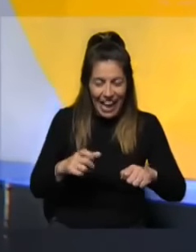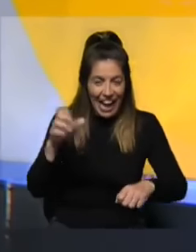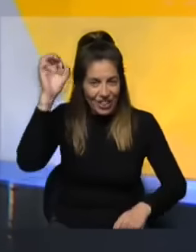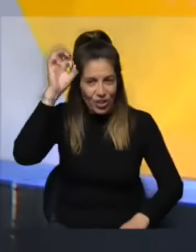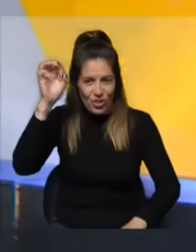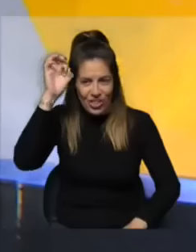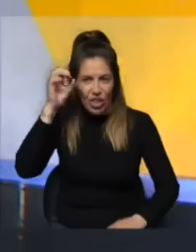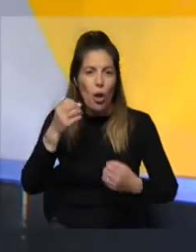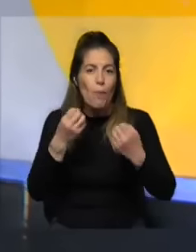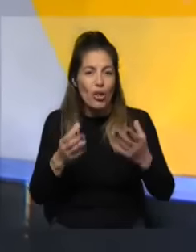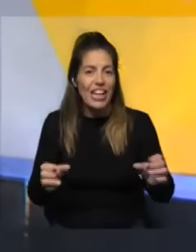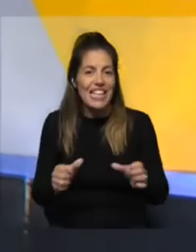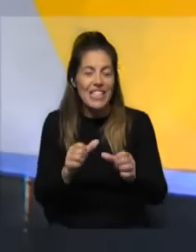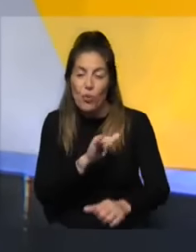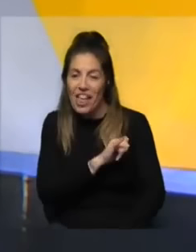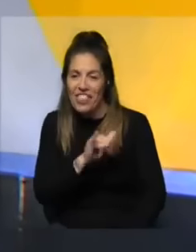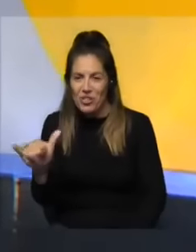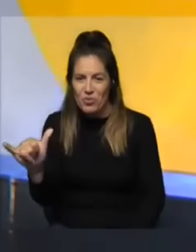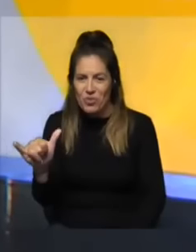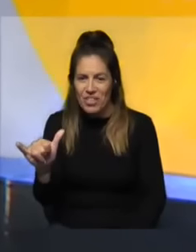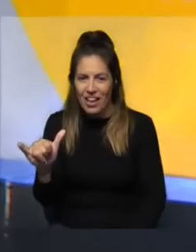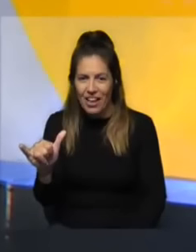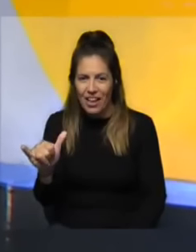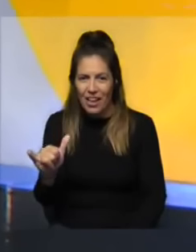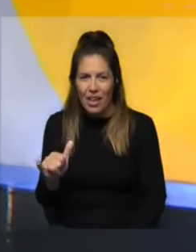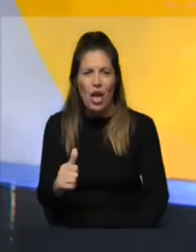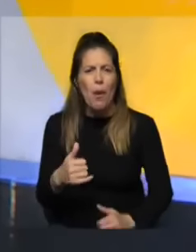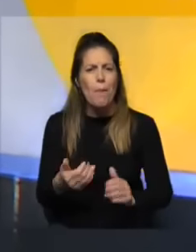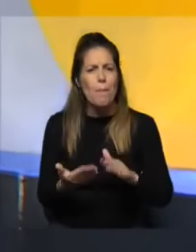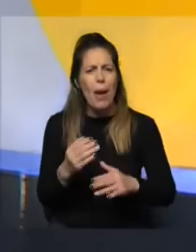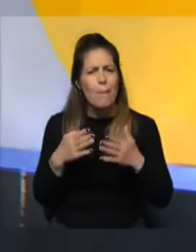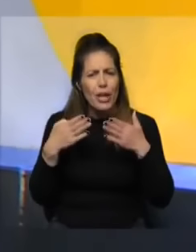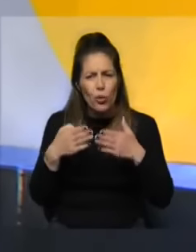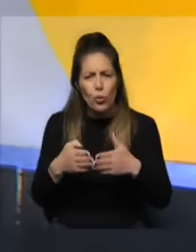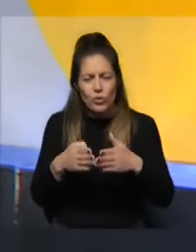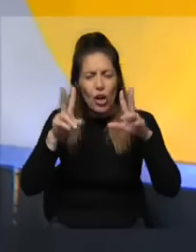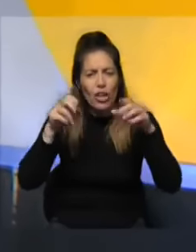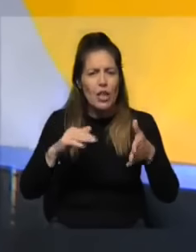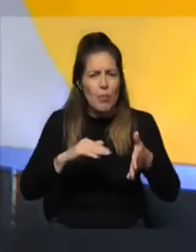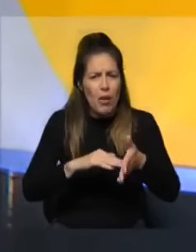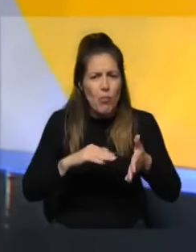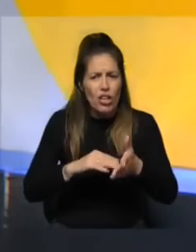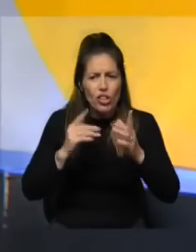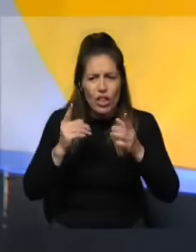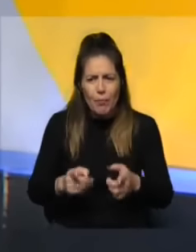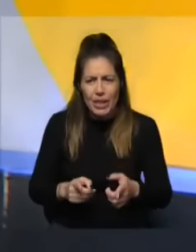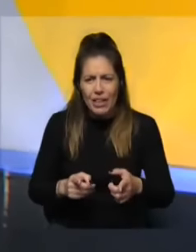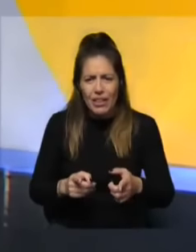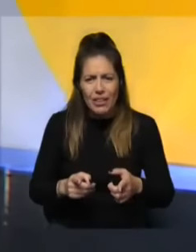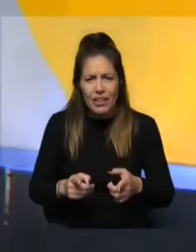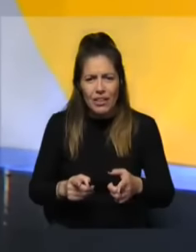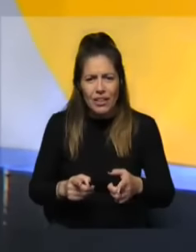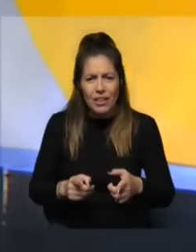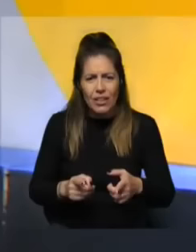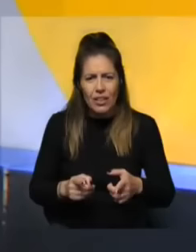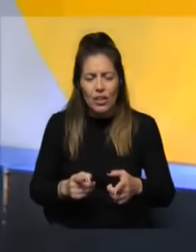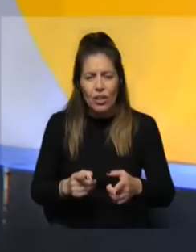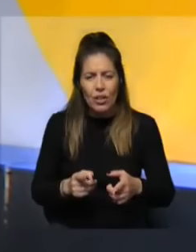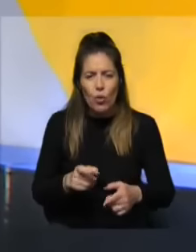senadores, porque hicieron una denuncia. Entonces todavía más preguntas me quedan con el tema del puerto también. Hubo un comentarista